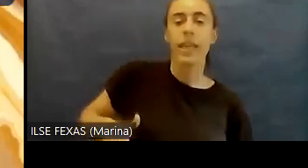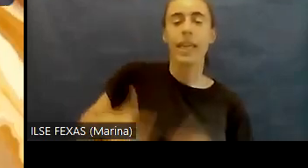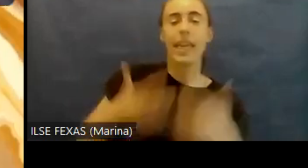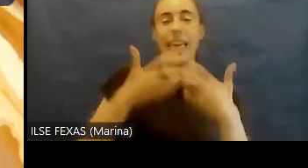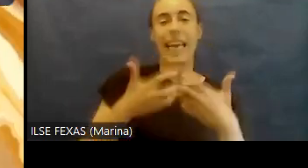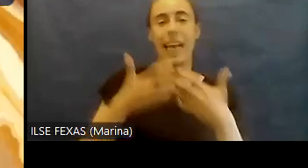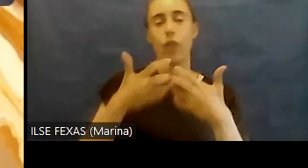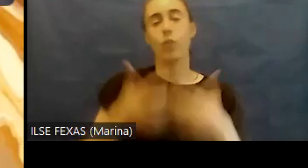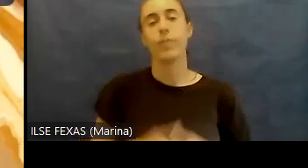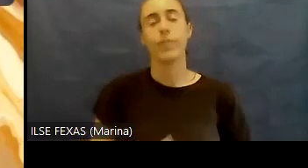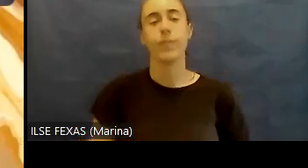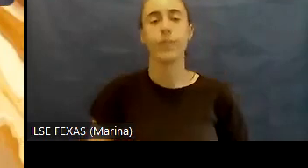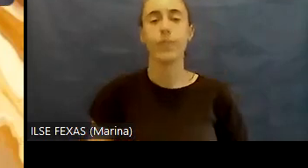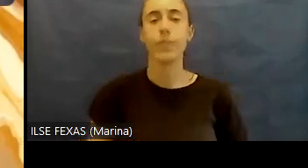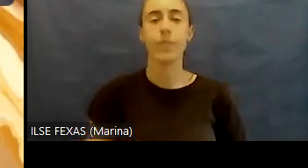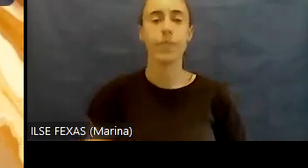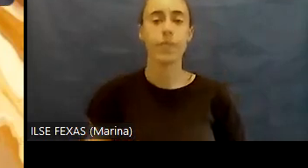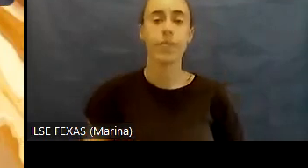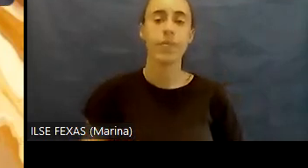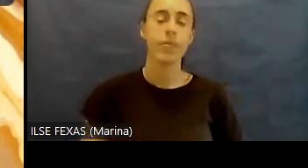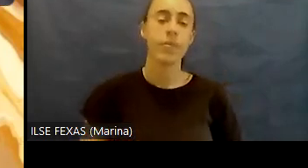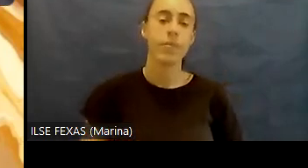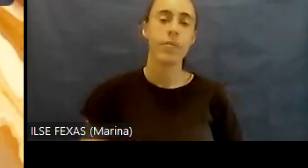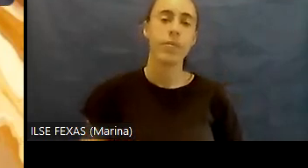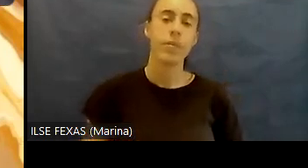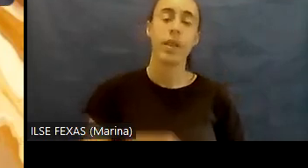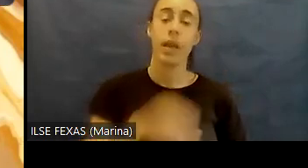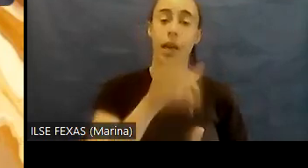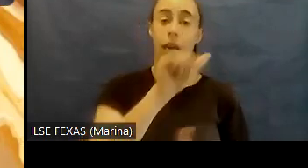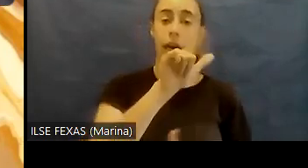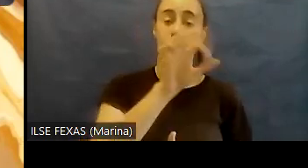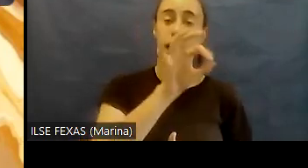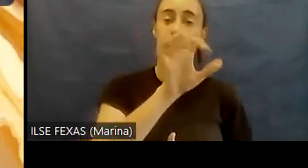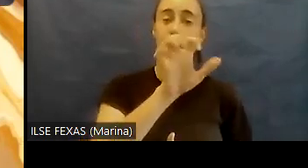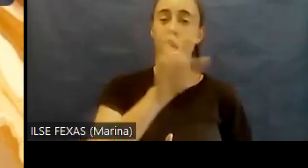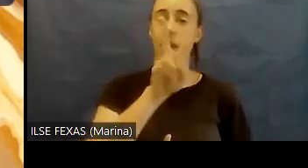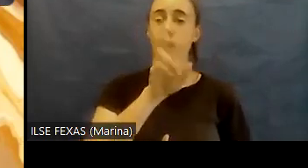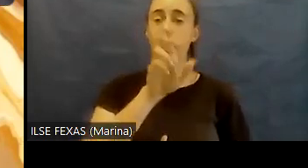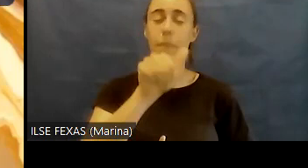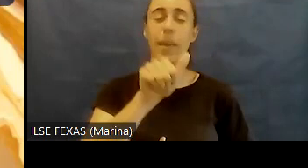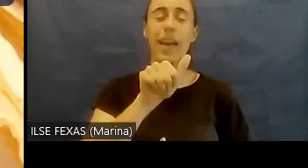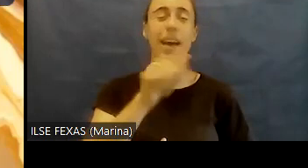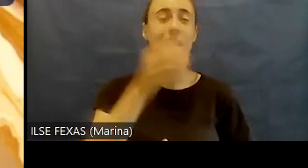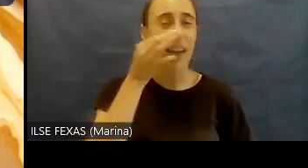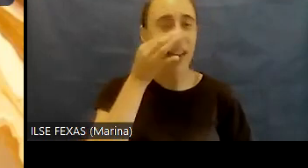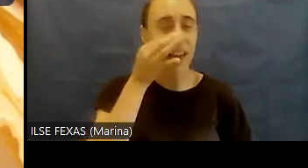comentado antes, la actuación del gel de aloe vera no es puramente la